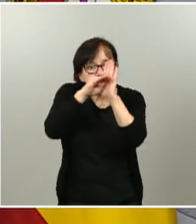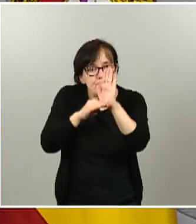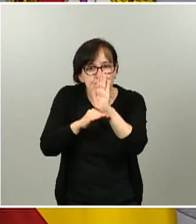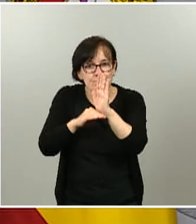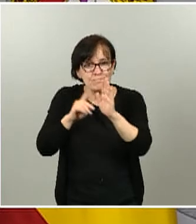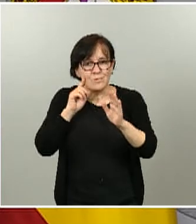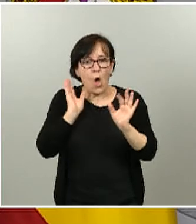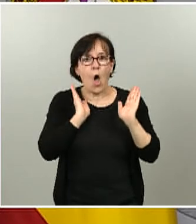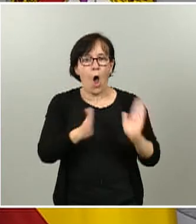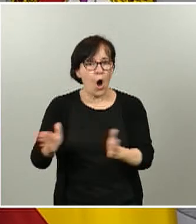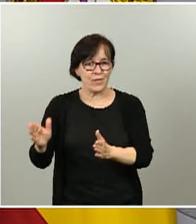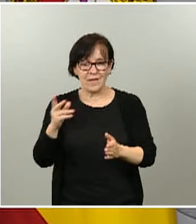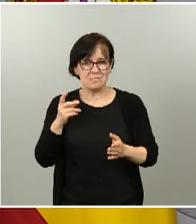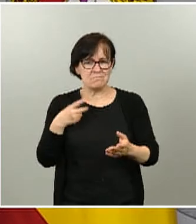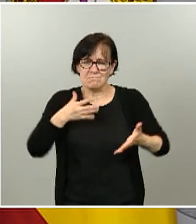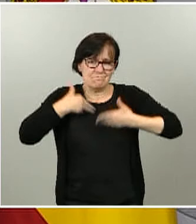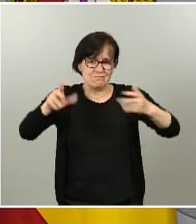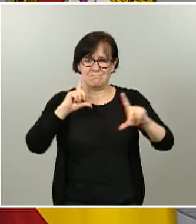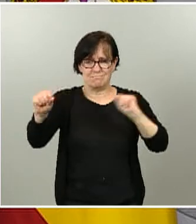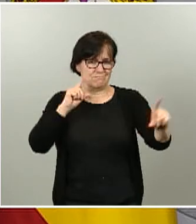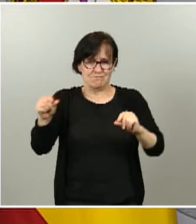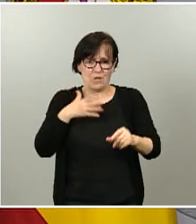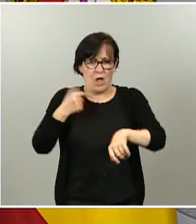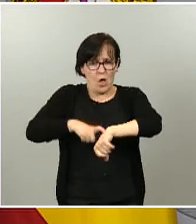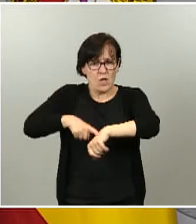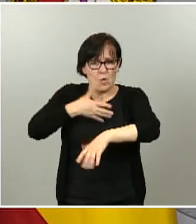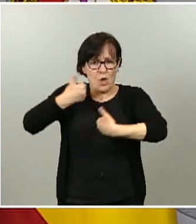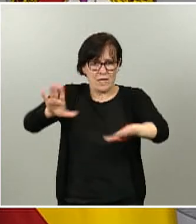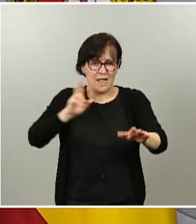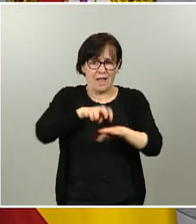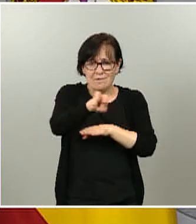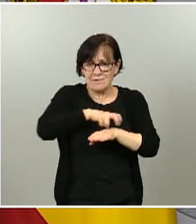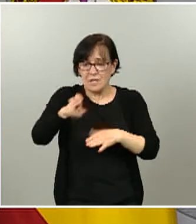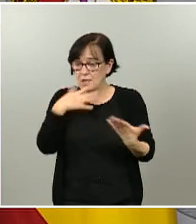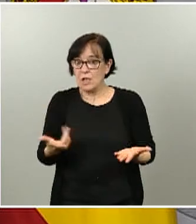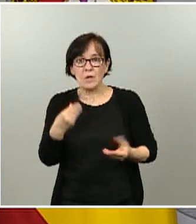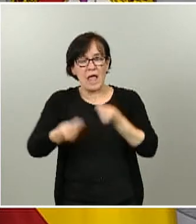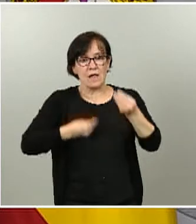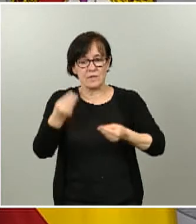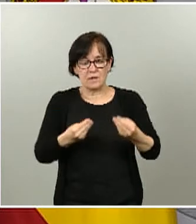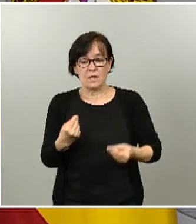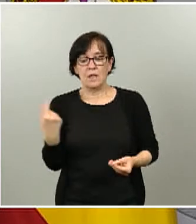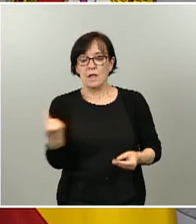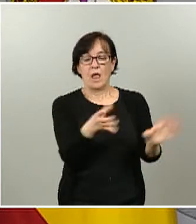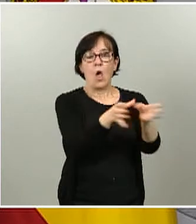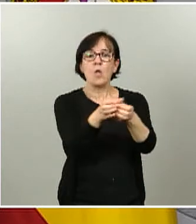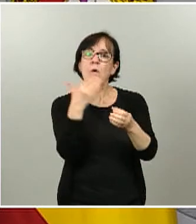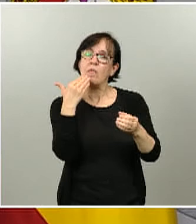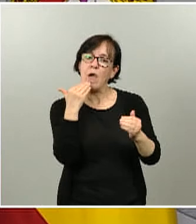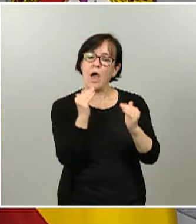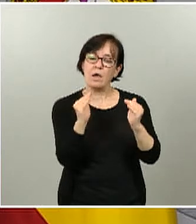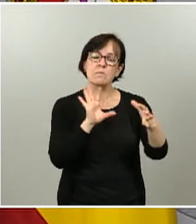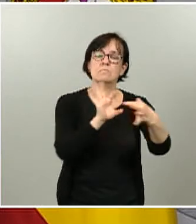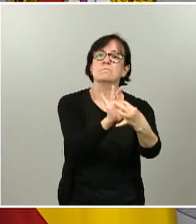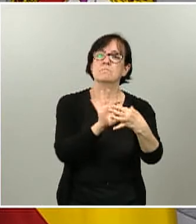manera reglada de los ciudadanos, como estamos haciendo hasta la fecha, en las que cada grupo de edad está vinculado a una